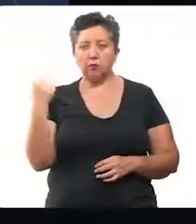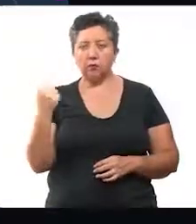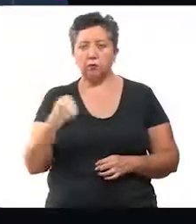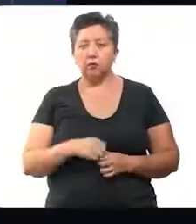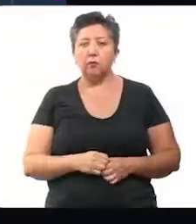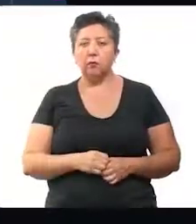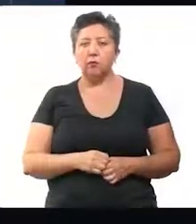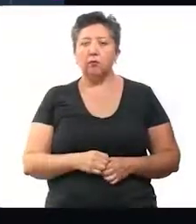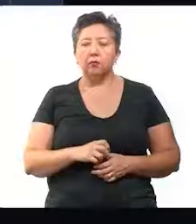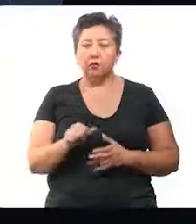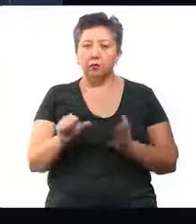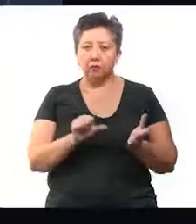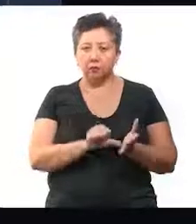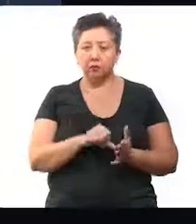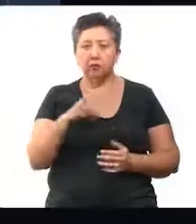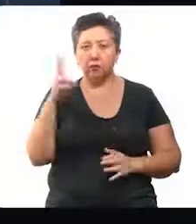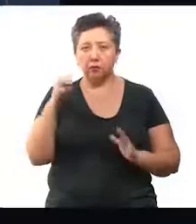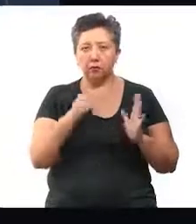8.359. En la zona centro,